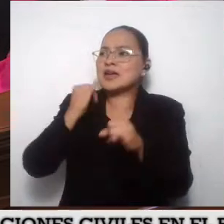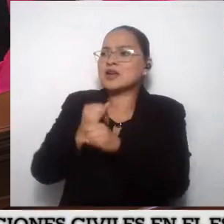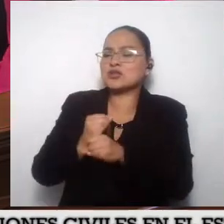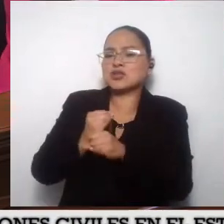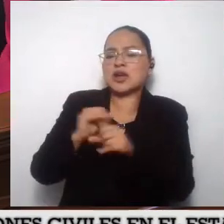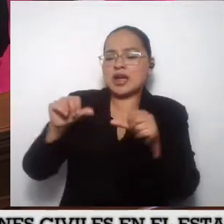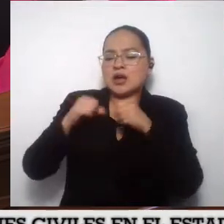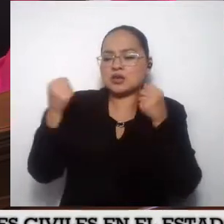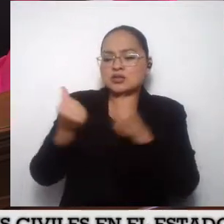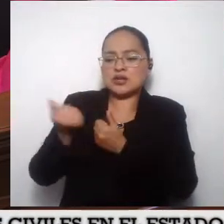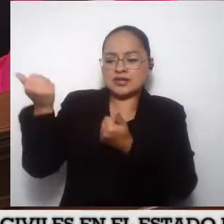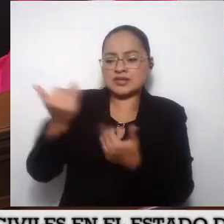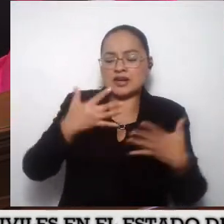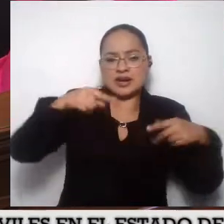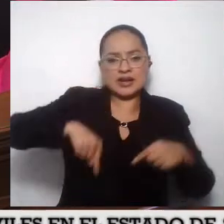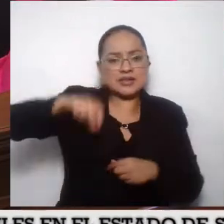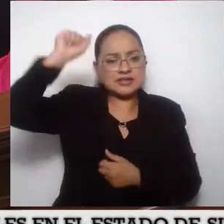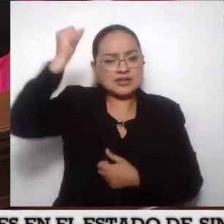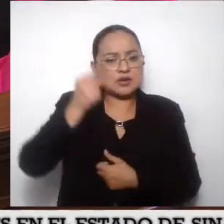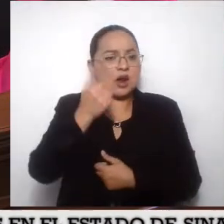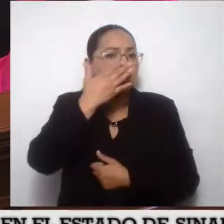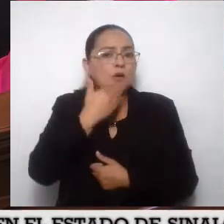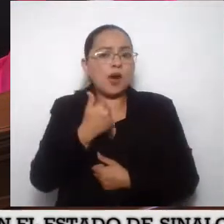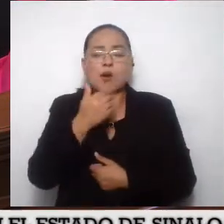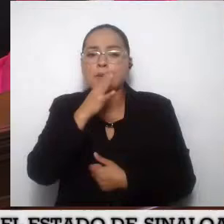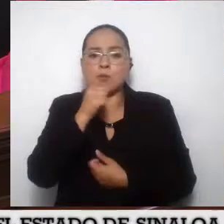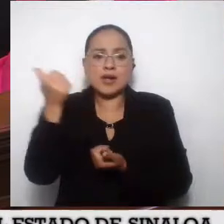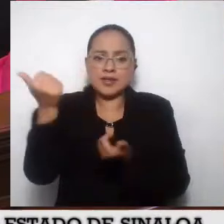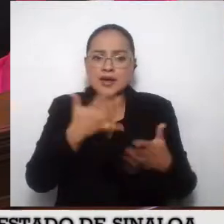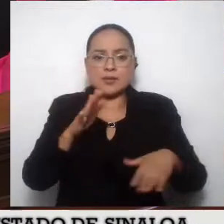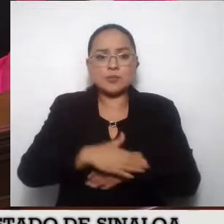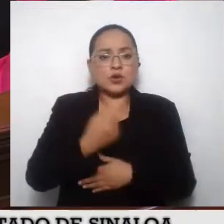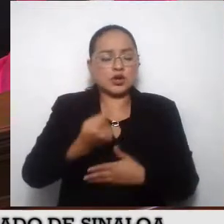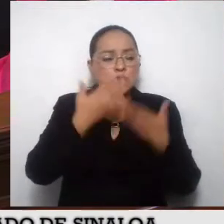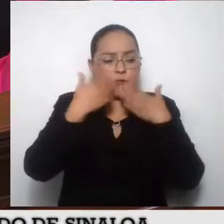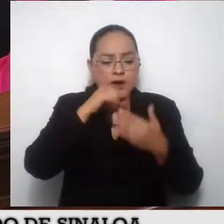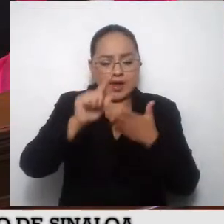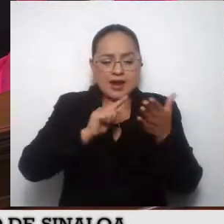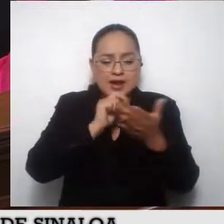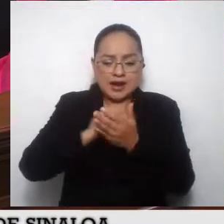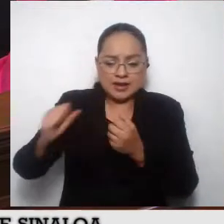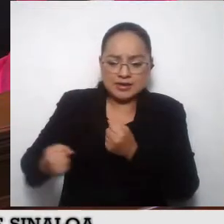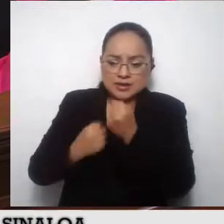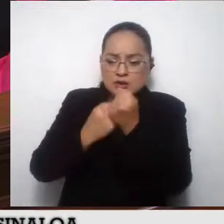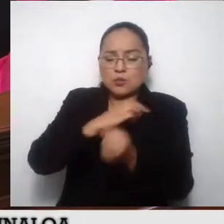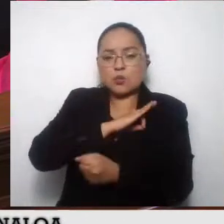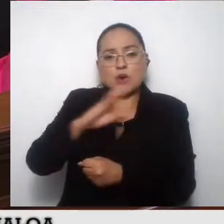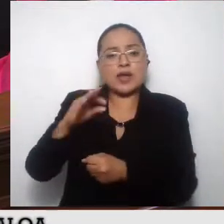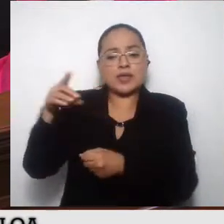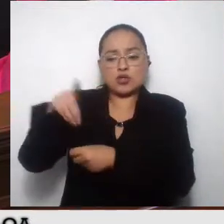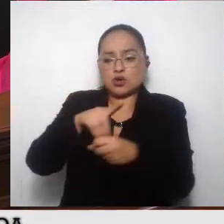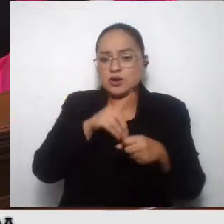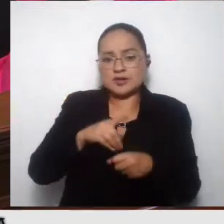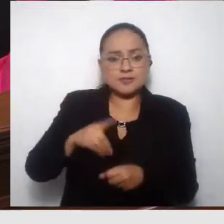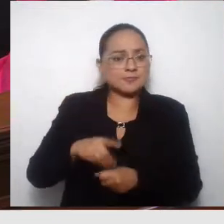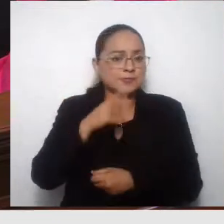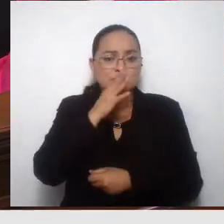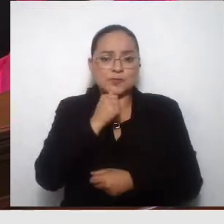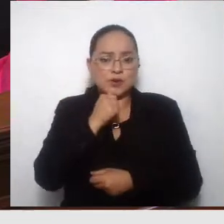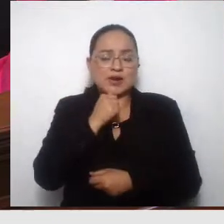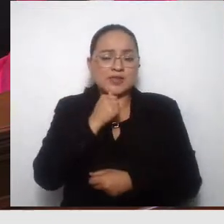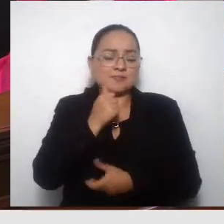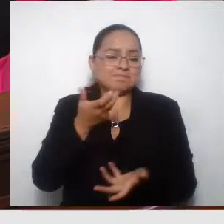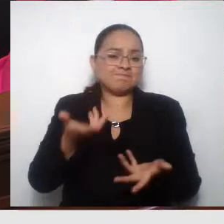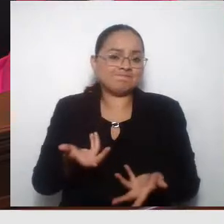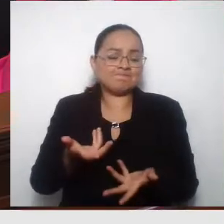Sinaloa porque no tenemos una legislación que sustente verdaderamente este tema y que ayude a que circulen